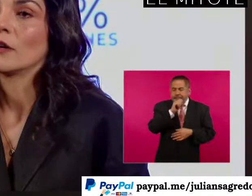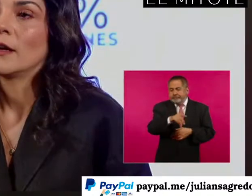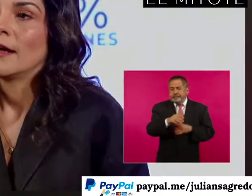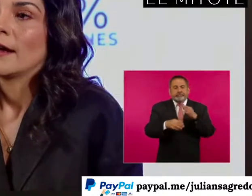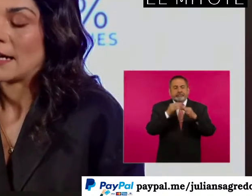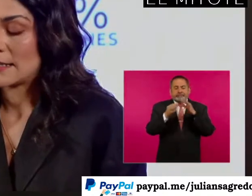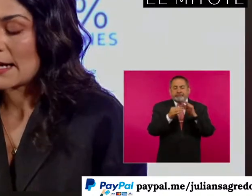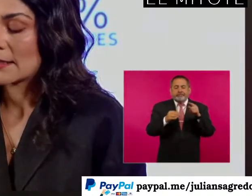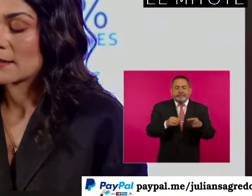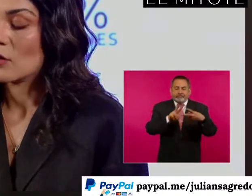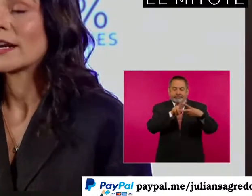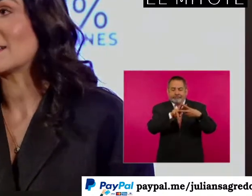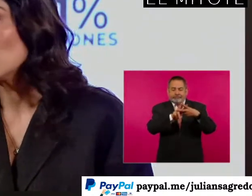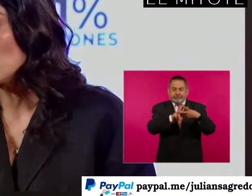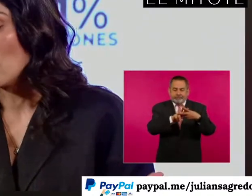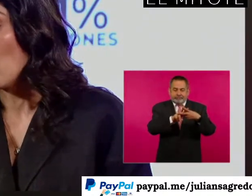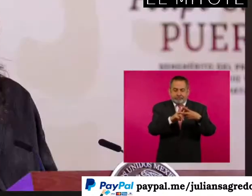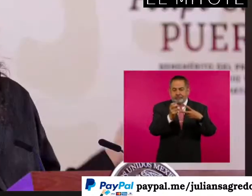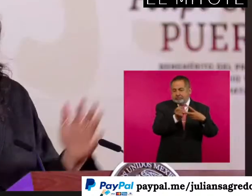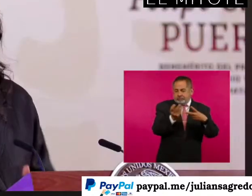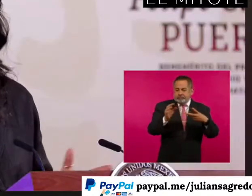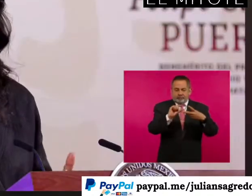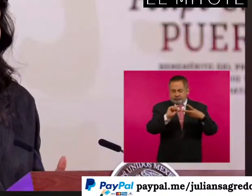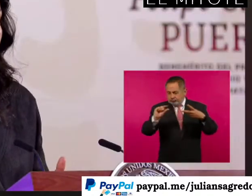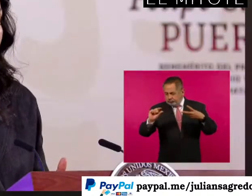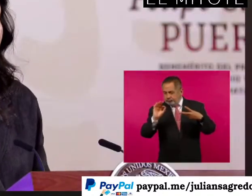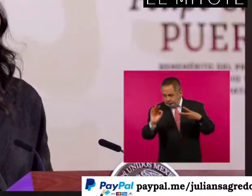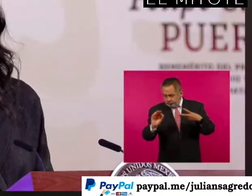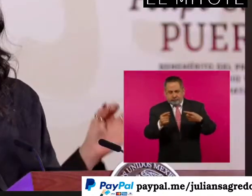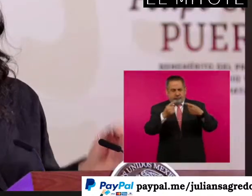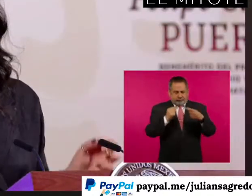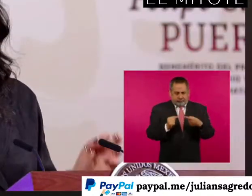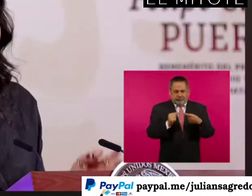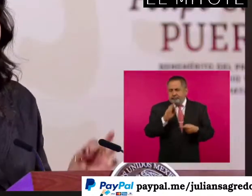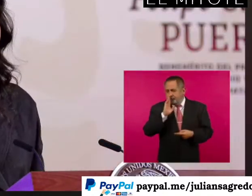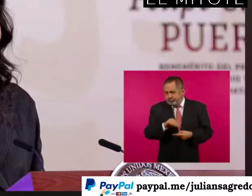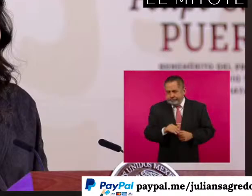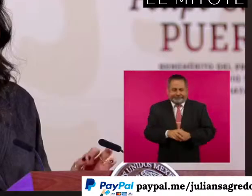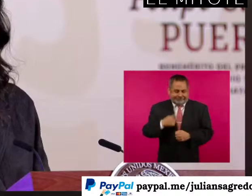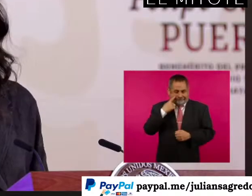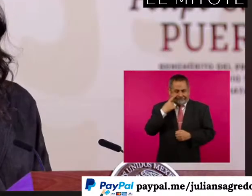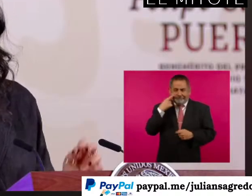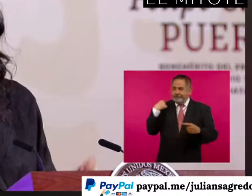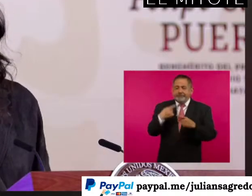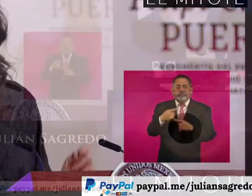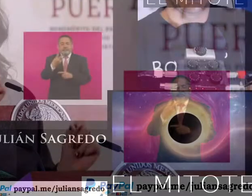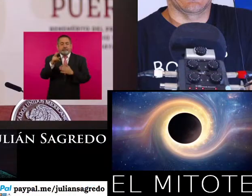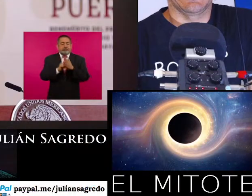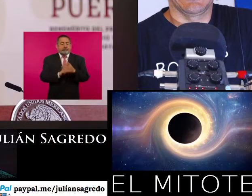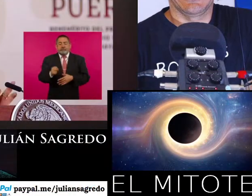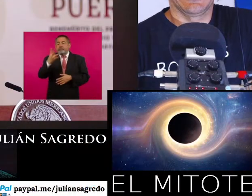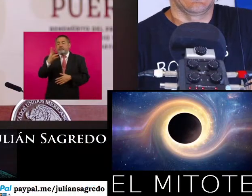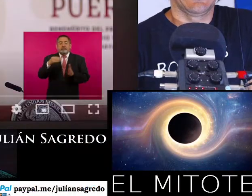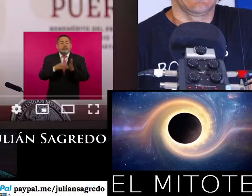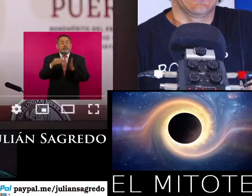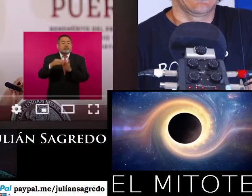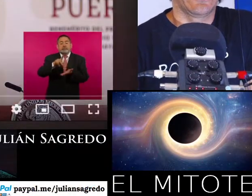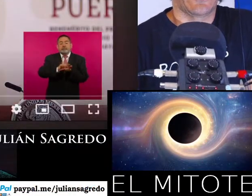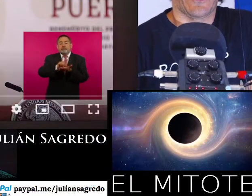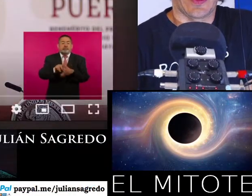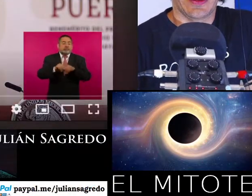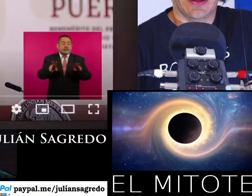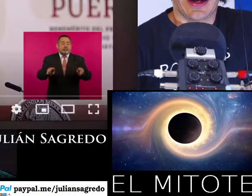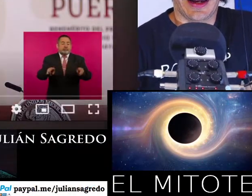campañas con hashtags correctos o incorrectos. En estos dos meses se lanzaron más de 4 millones de tweets